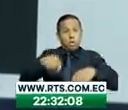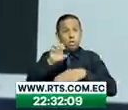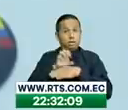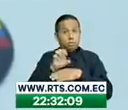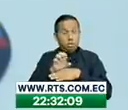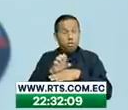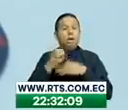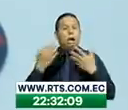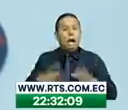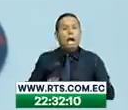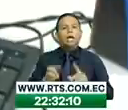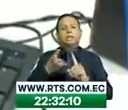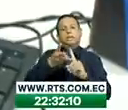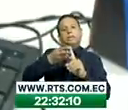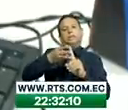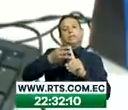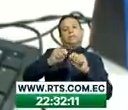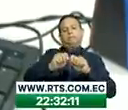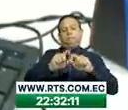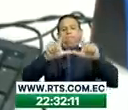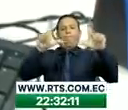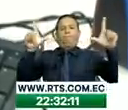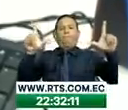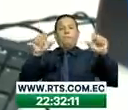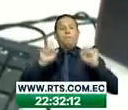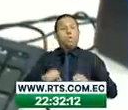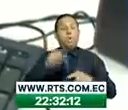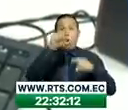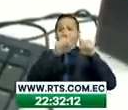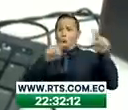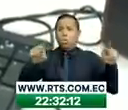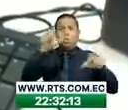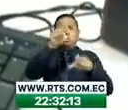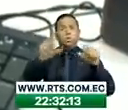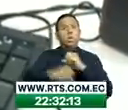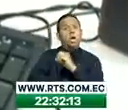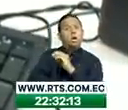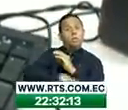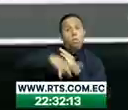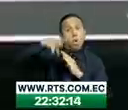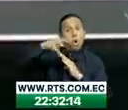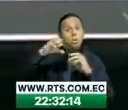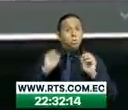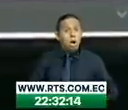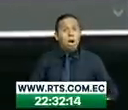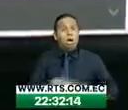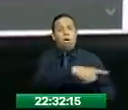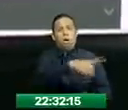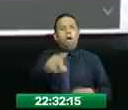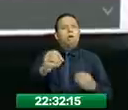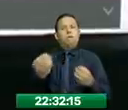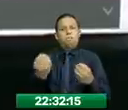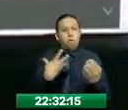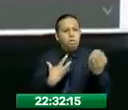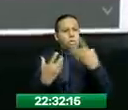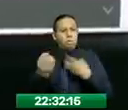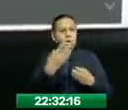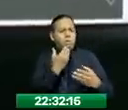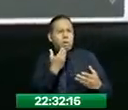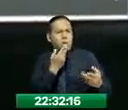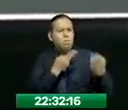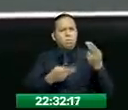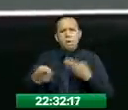que permite llegar a nuevos emprendedores con soporte técnico y económico nos conecta con reactiva